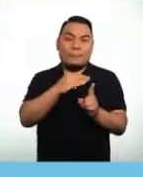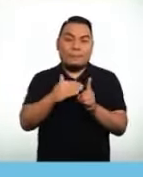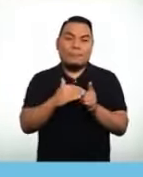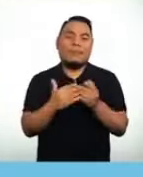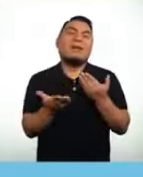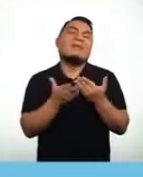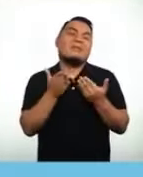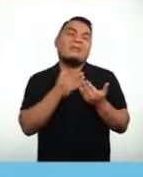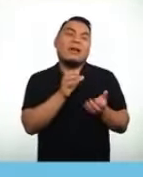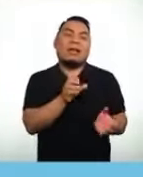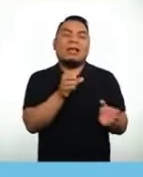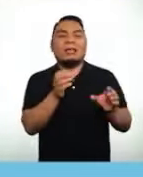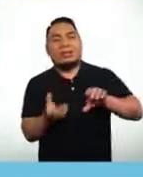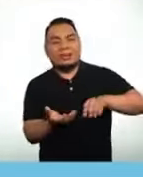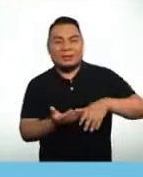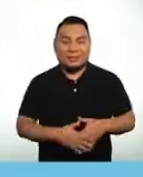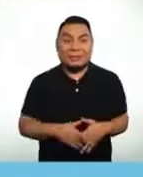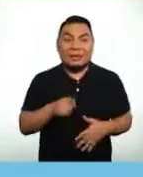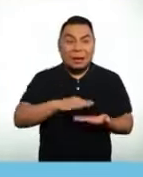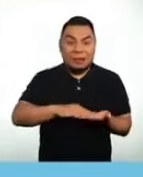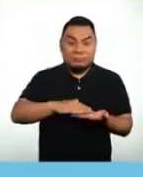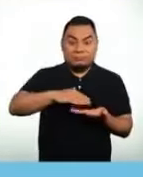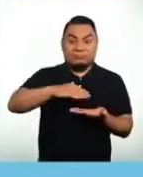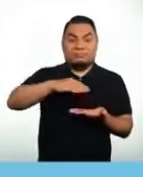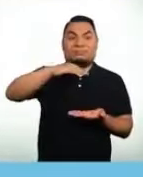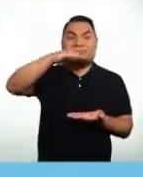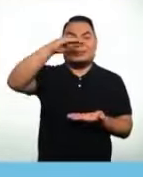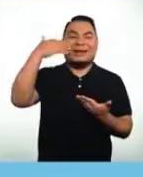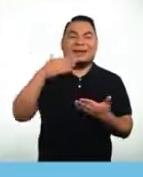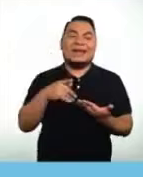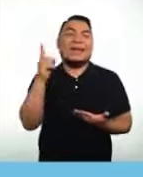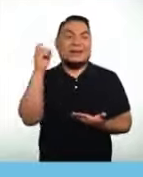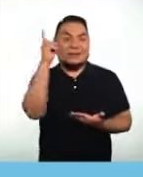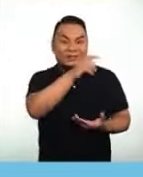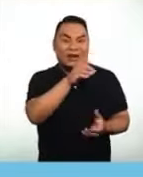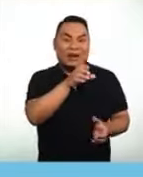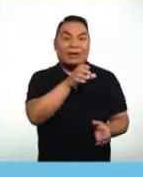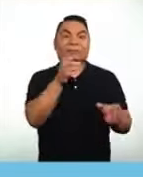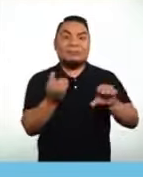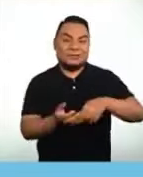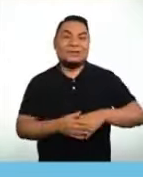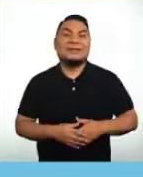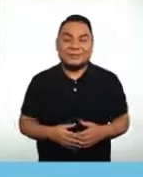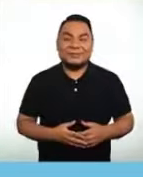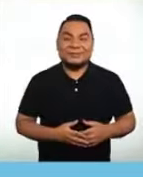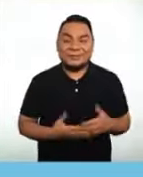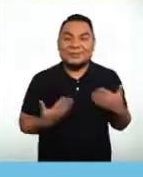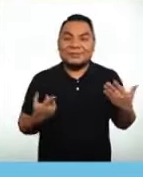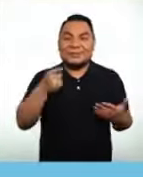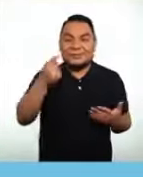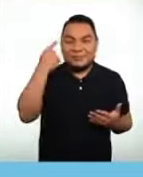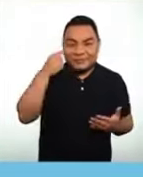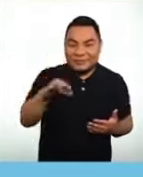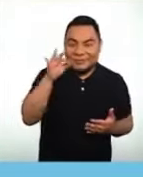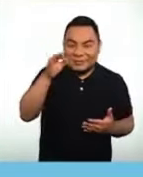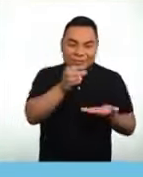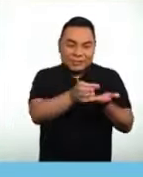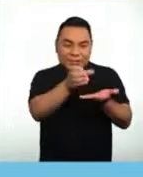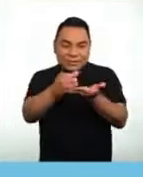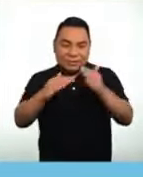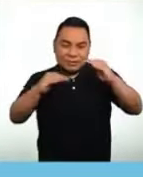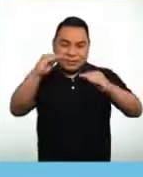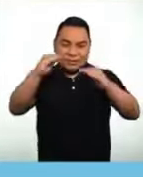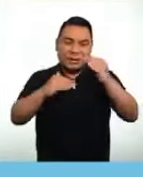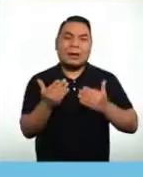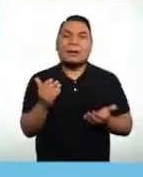poco, serán más fáciles de tumbar. Si las llenan mucho, será más difícil tumbarlas. encuentren